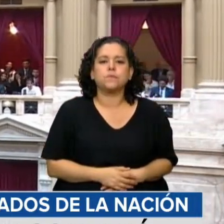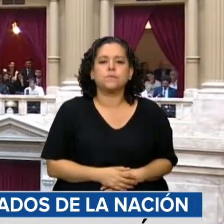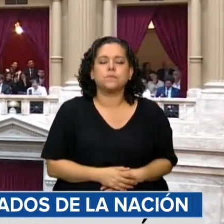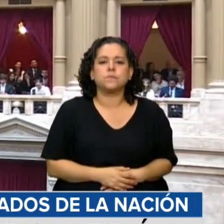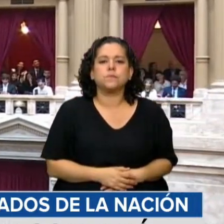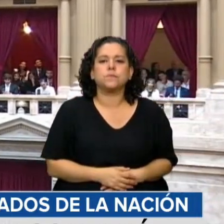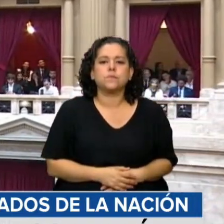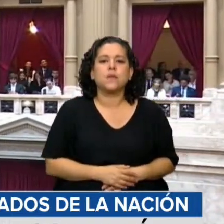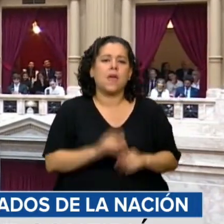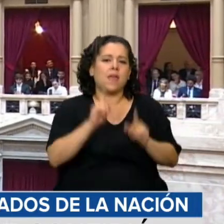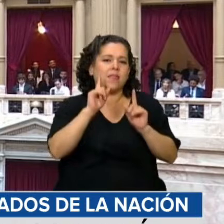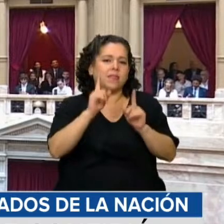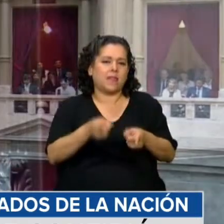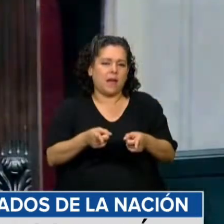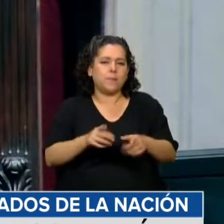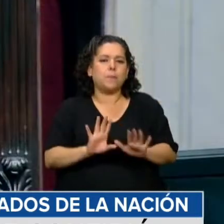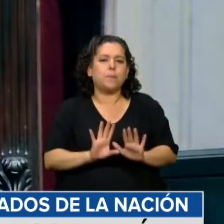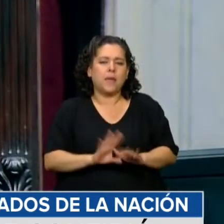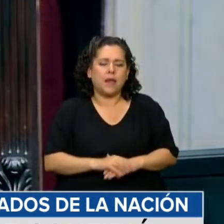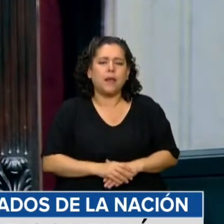A modo de hacer referencia,